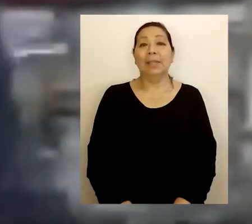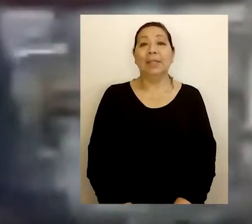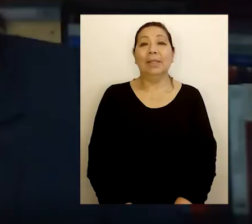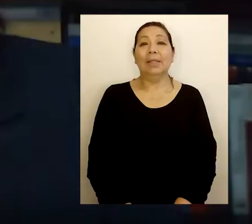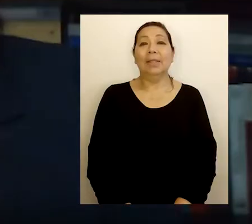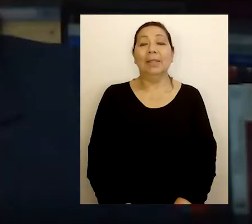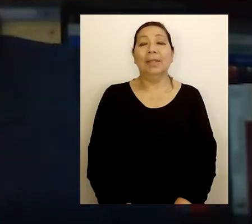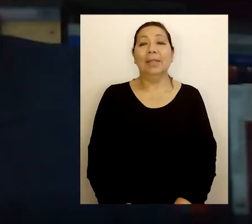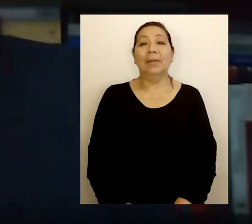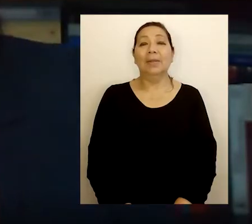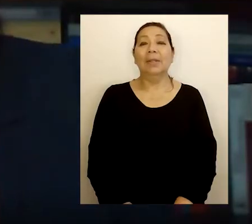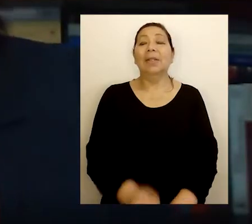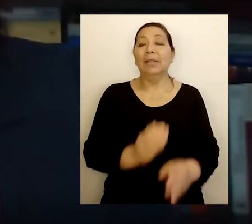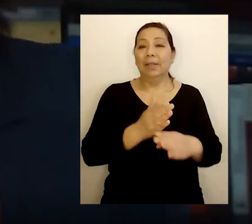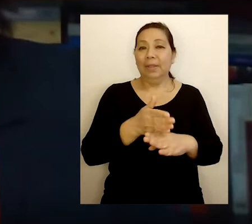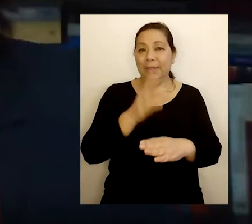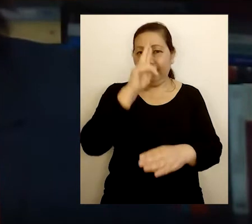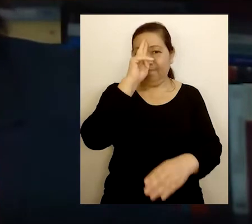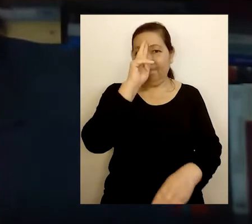favor, doctora.